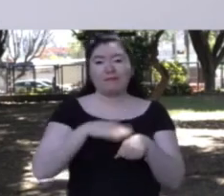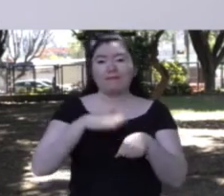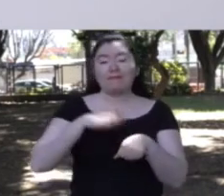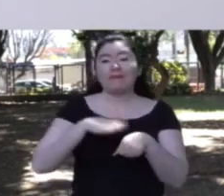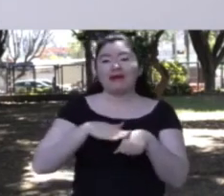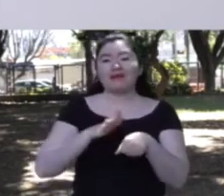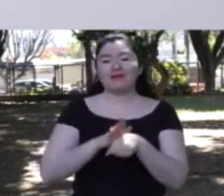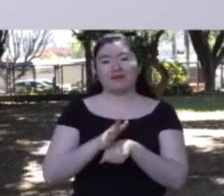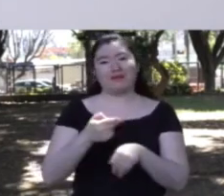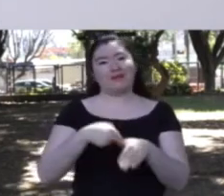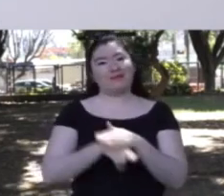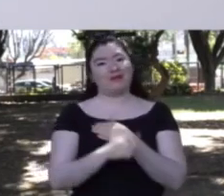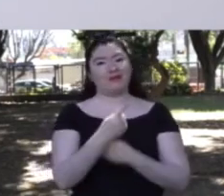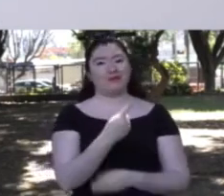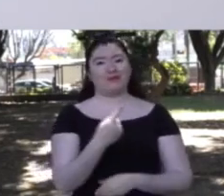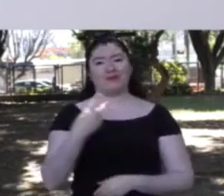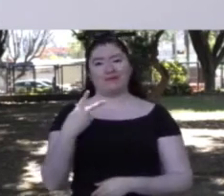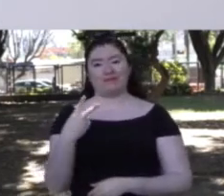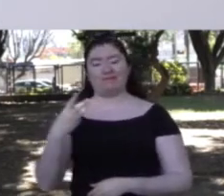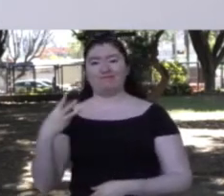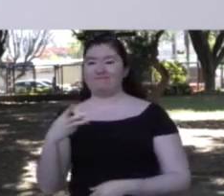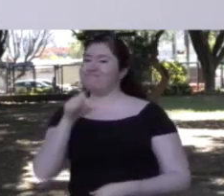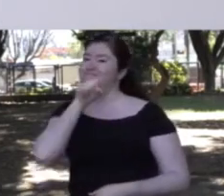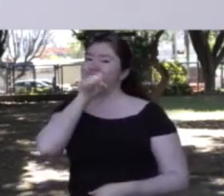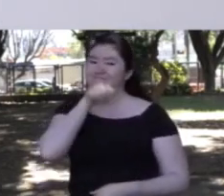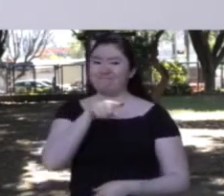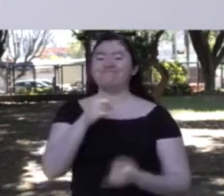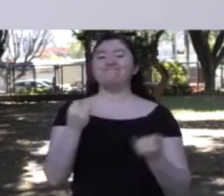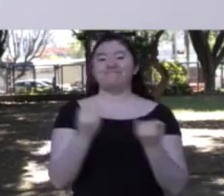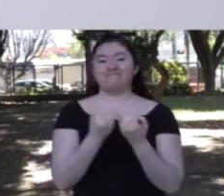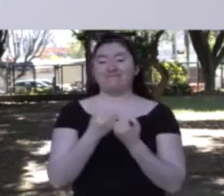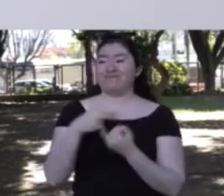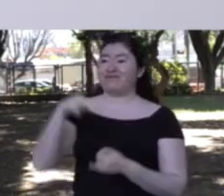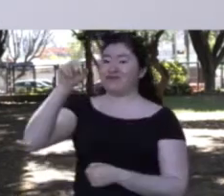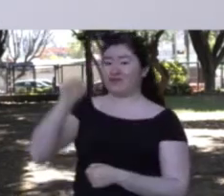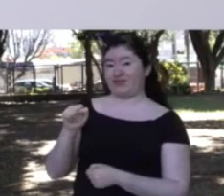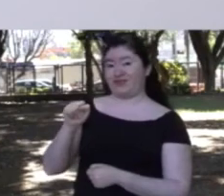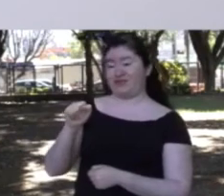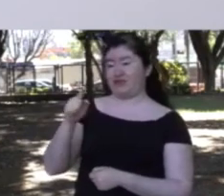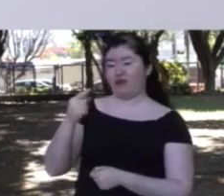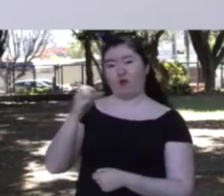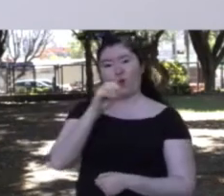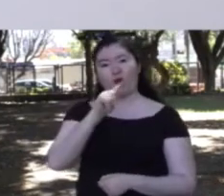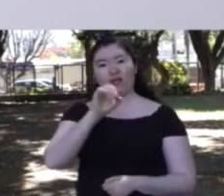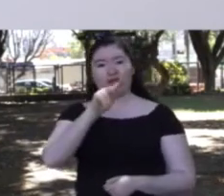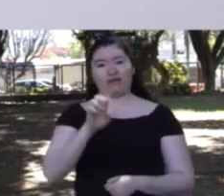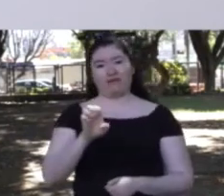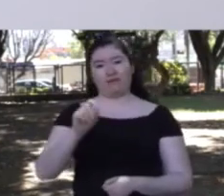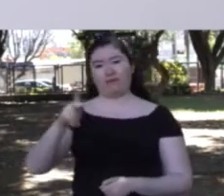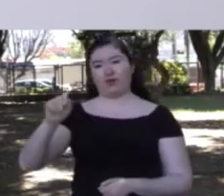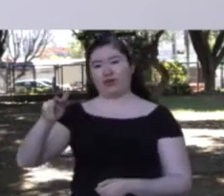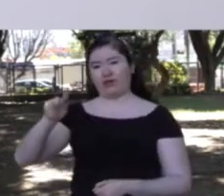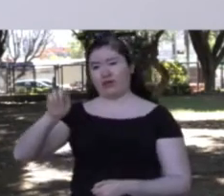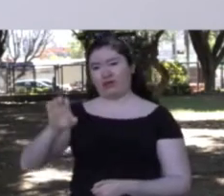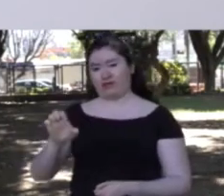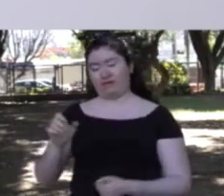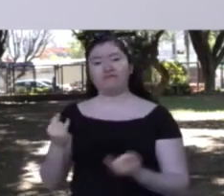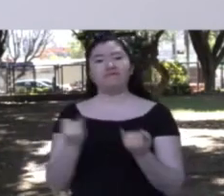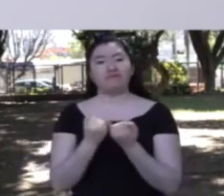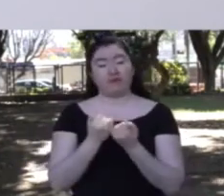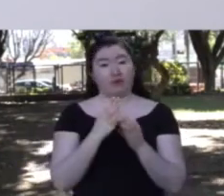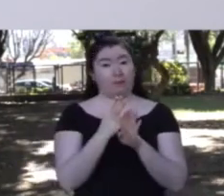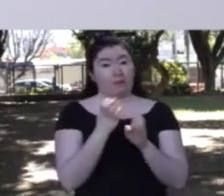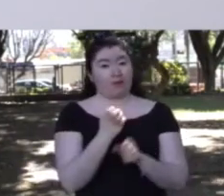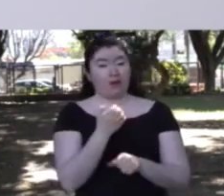línea 1, la línea 2 y la línea 3, que justamente son norte-sur, oriente-poniente. Y en el caso del Metrobús, la línea